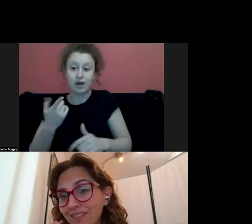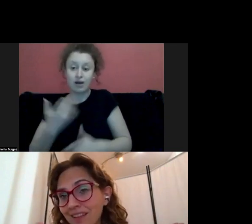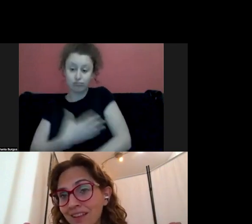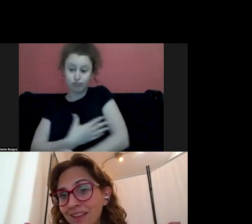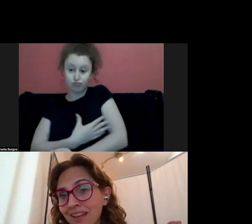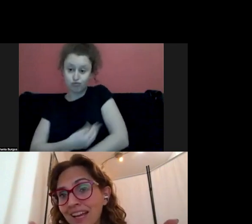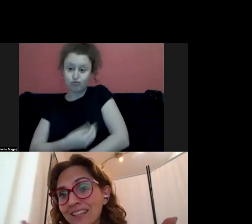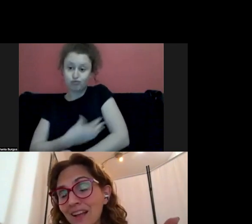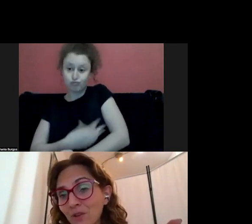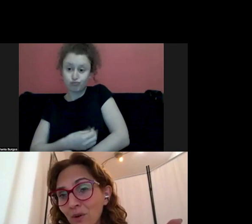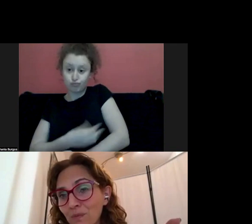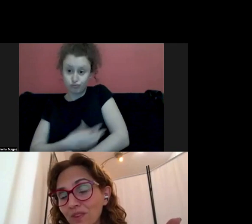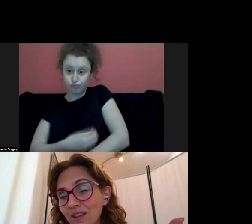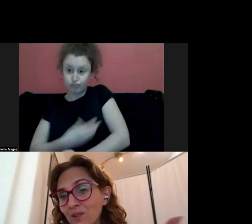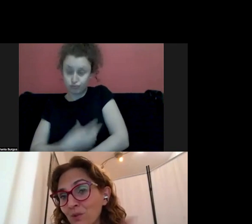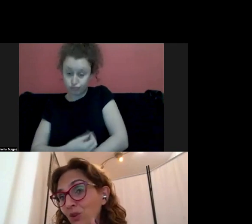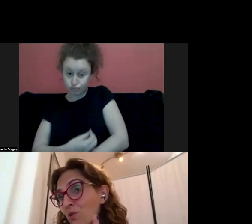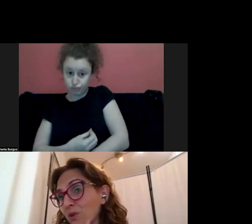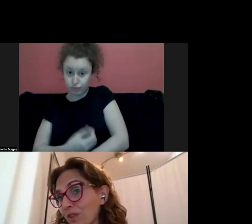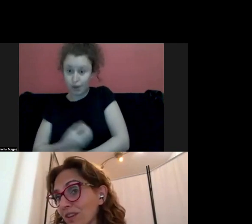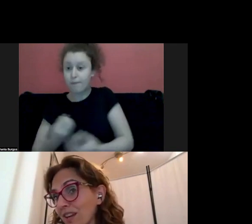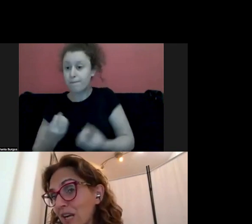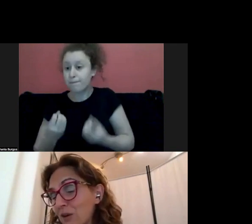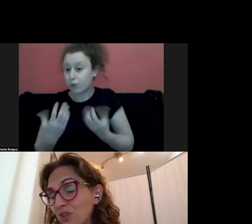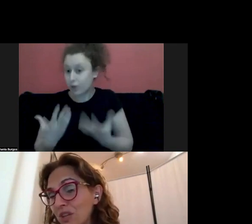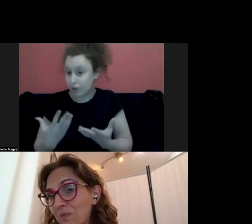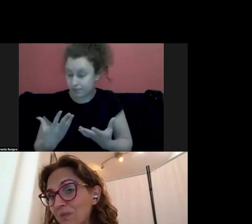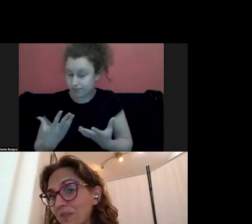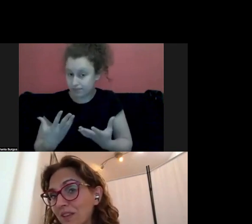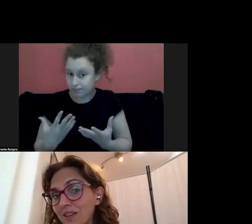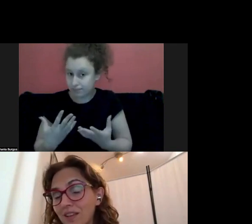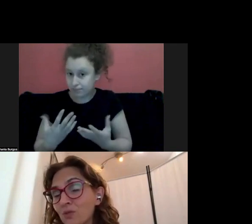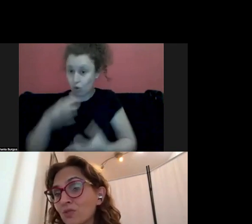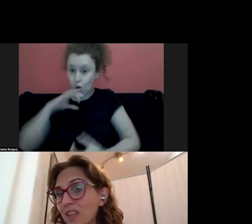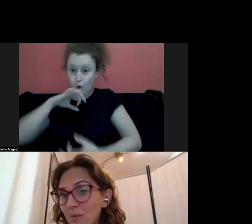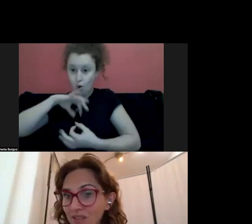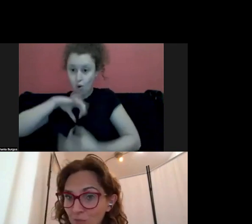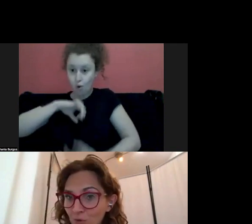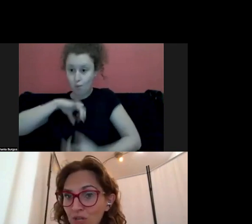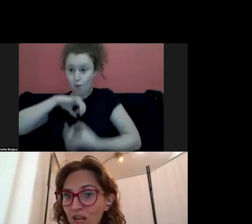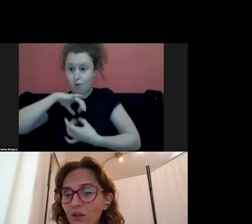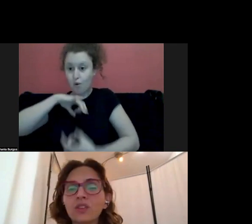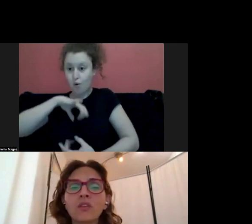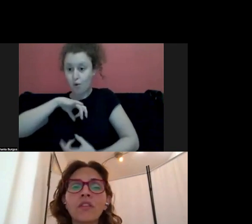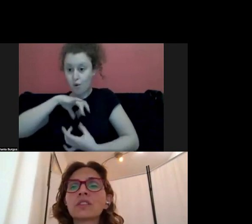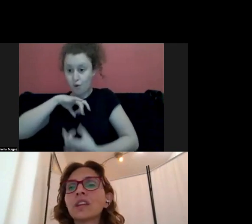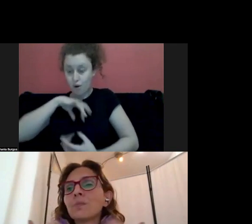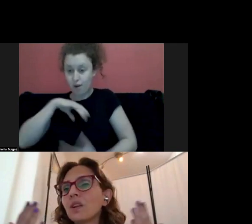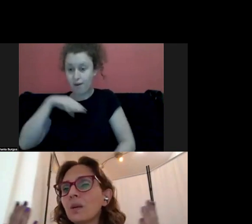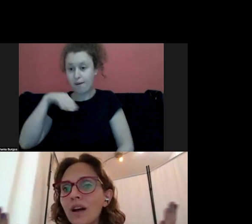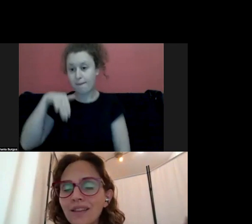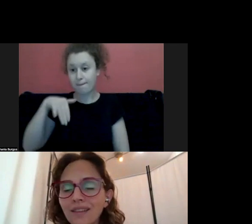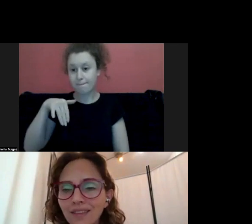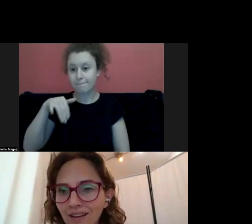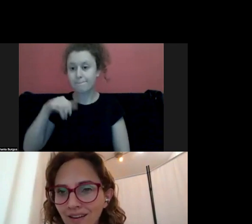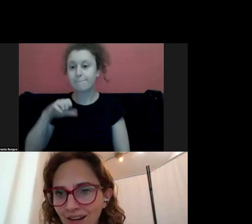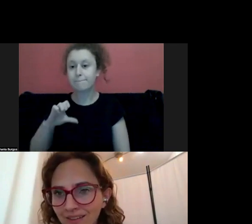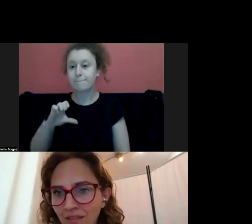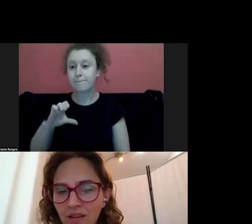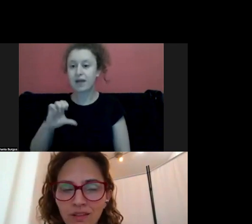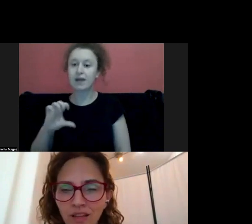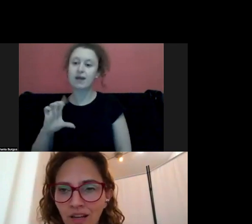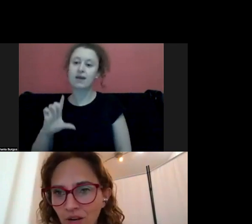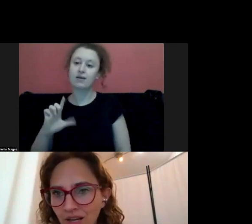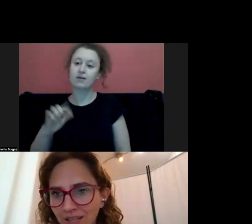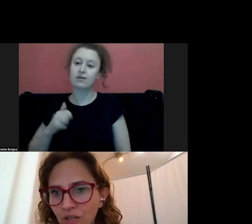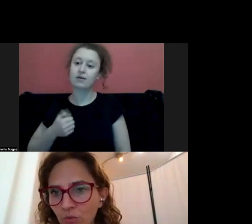va generando, sobre todo cuando se acerca la noche. Eso está también demostrado. Entonces, ¿qué problema hay en darle